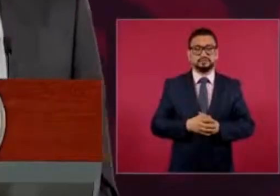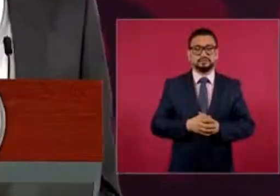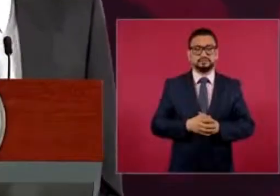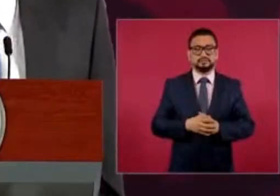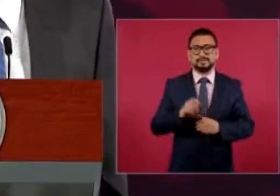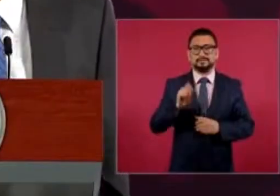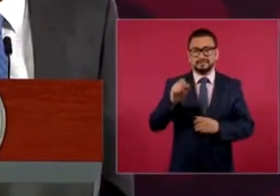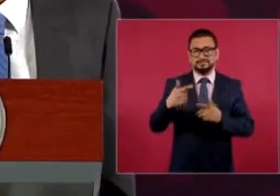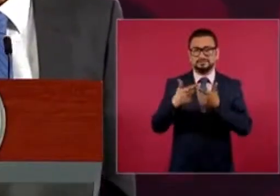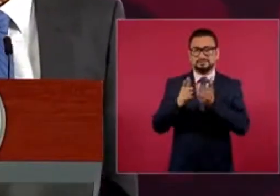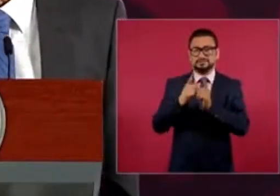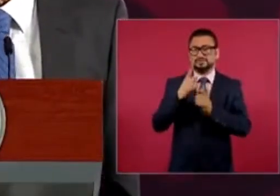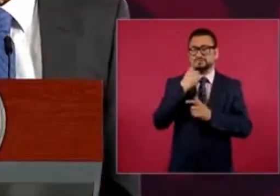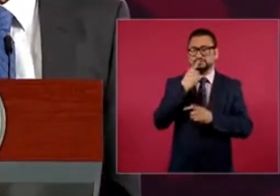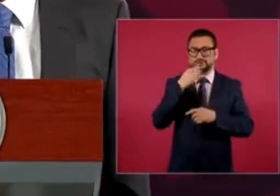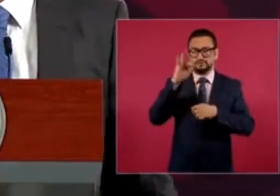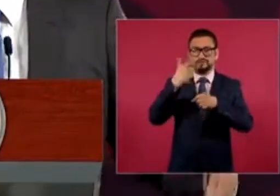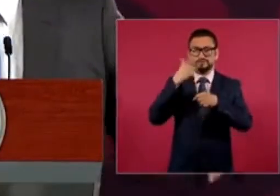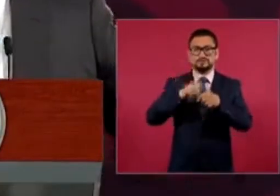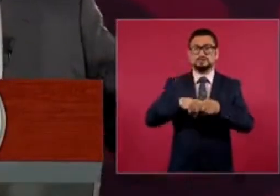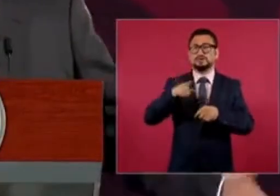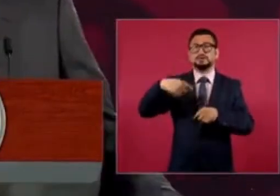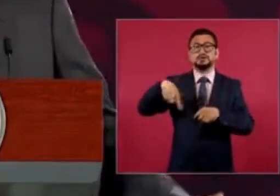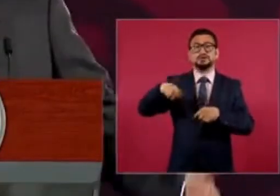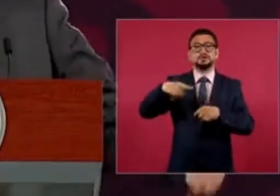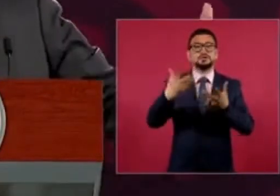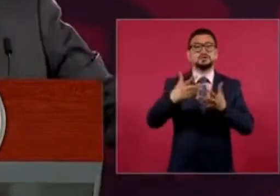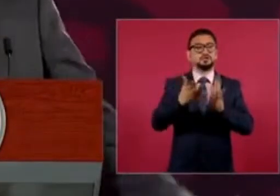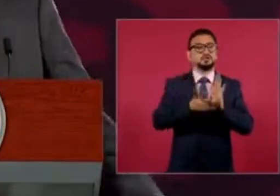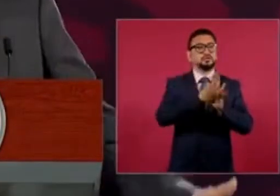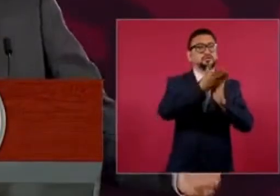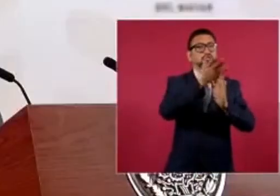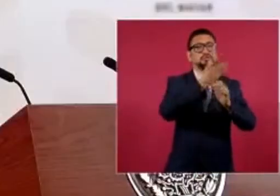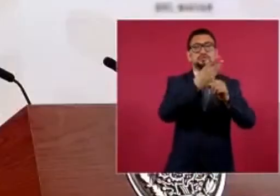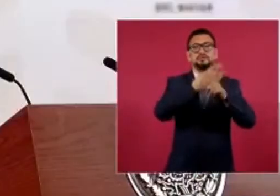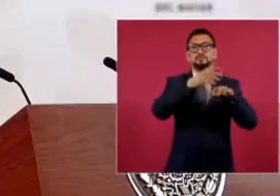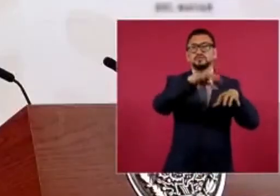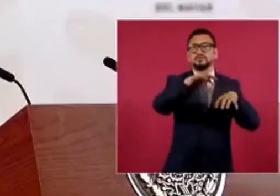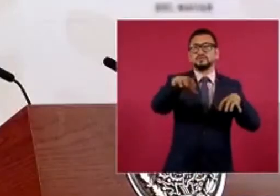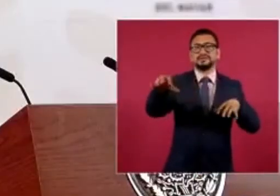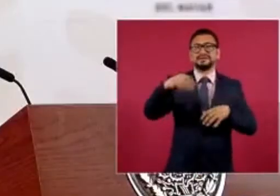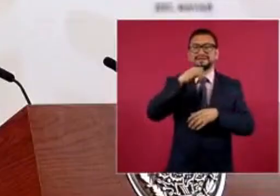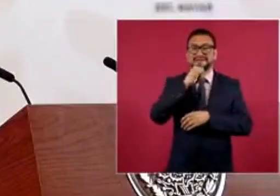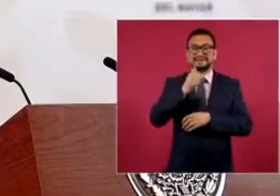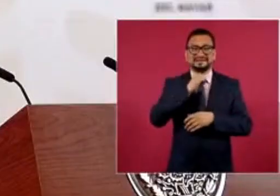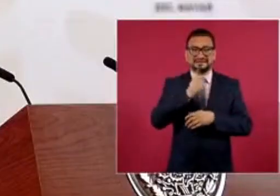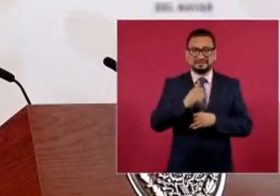la Policía Federal, no hicieron cuarteles, instalaciones.